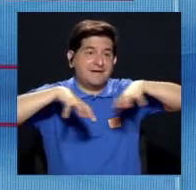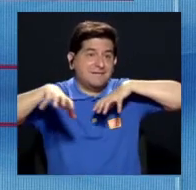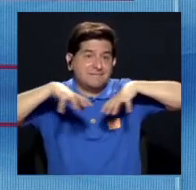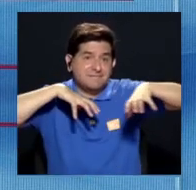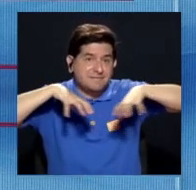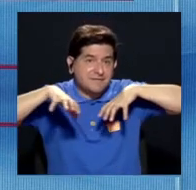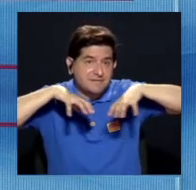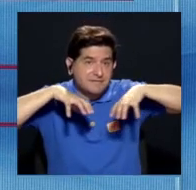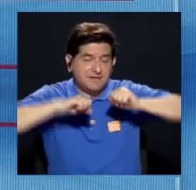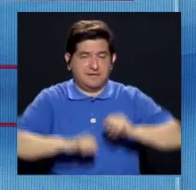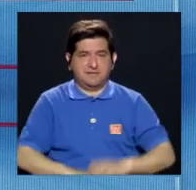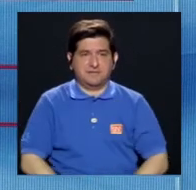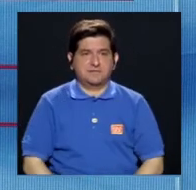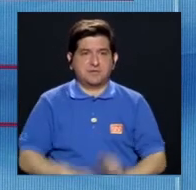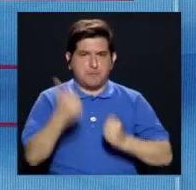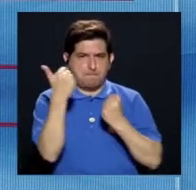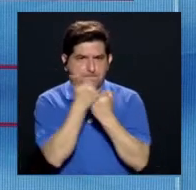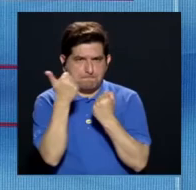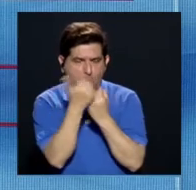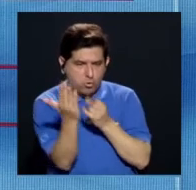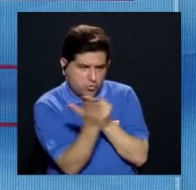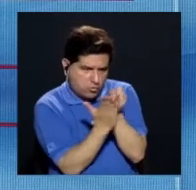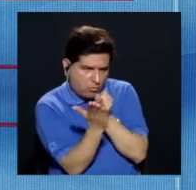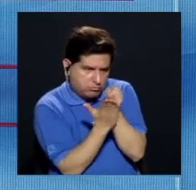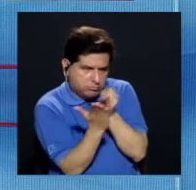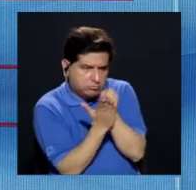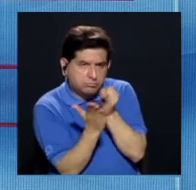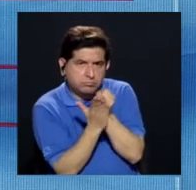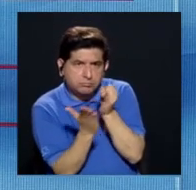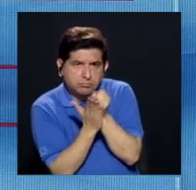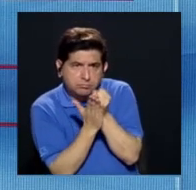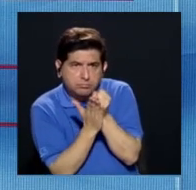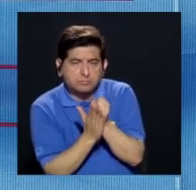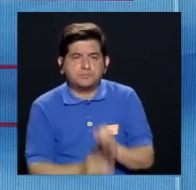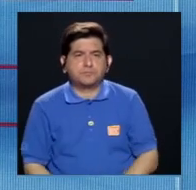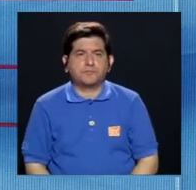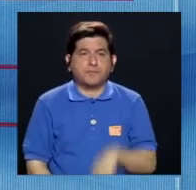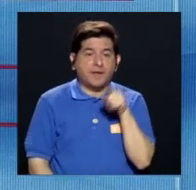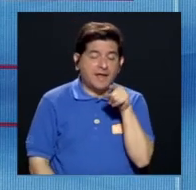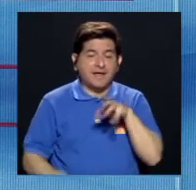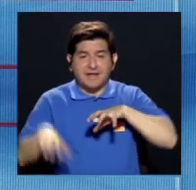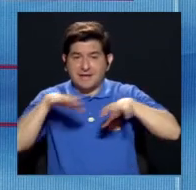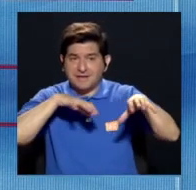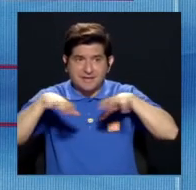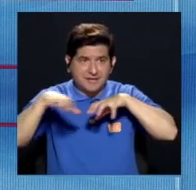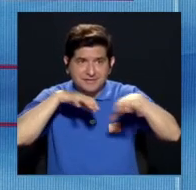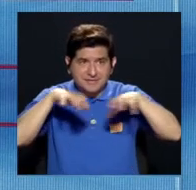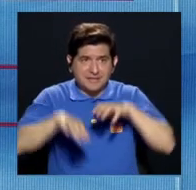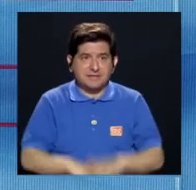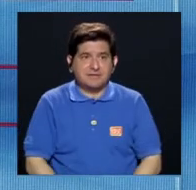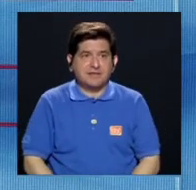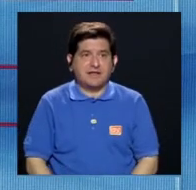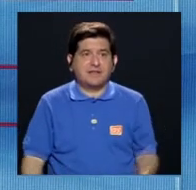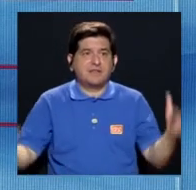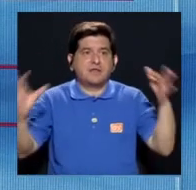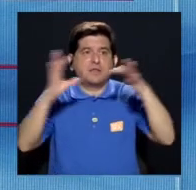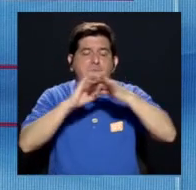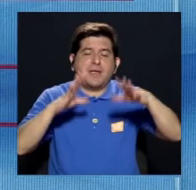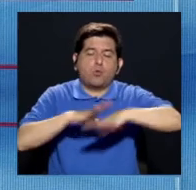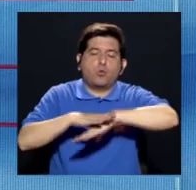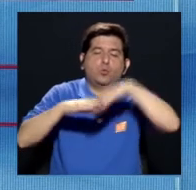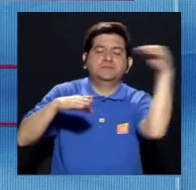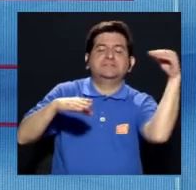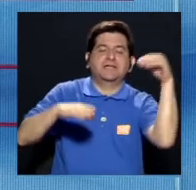actividades de apoyo a la investigación, aquellas actividades también de vínculo